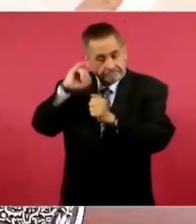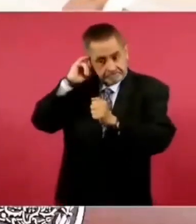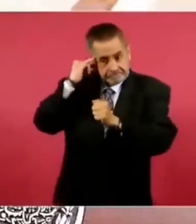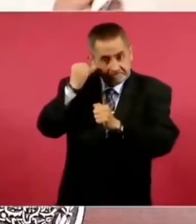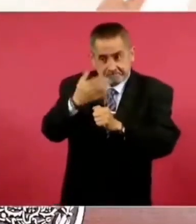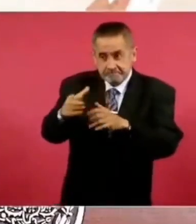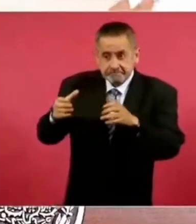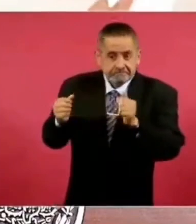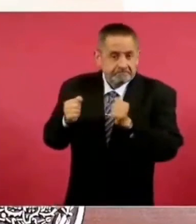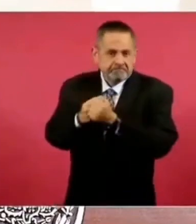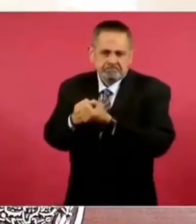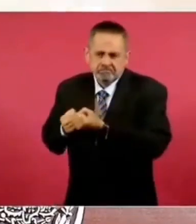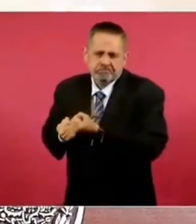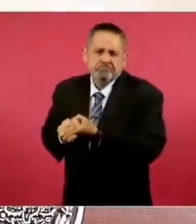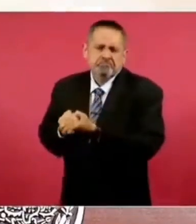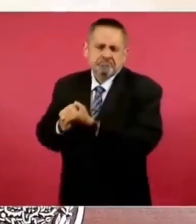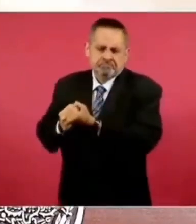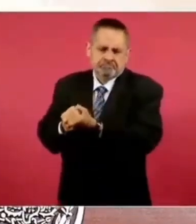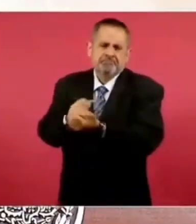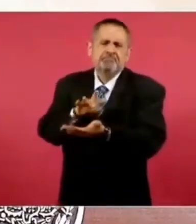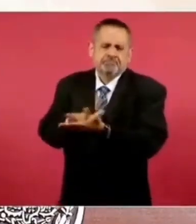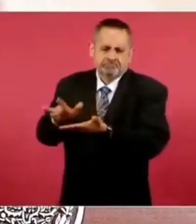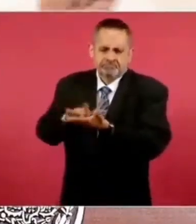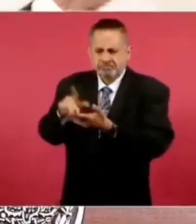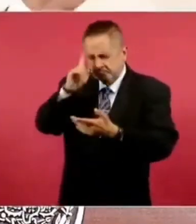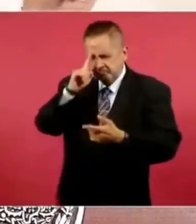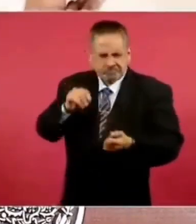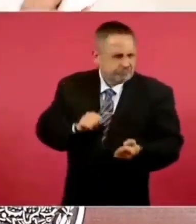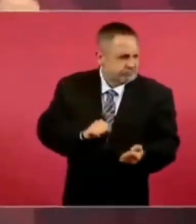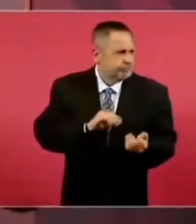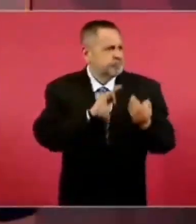apoyado, apuntalado para enfrentar